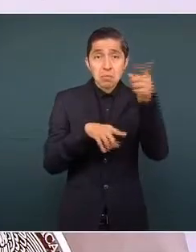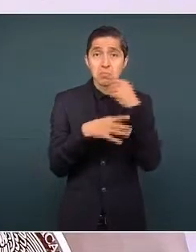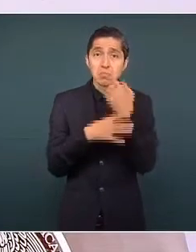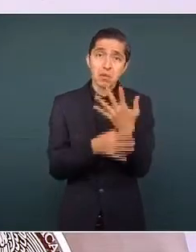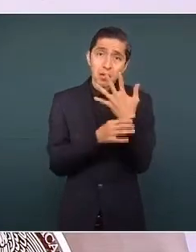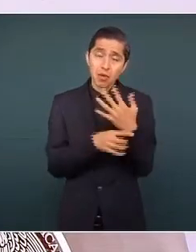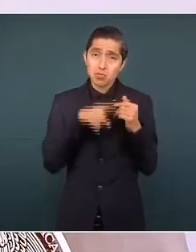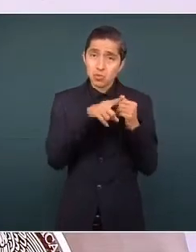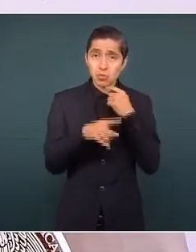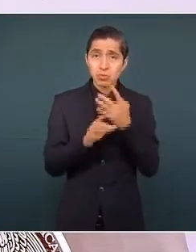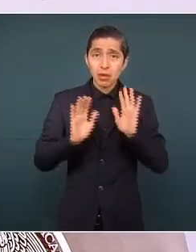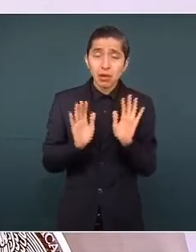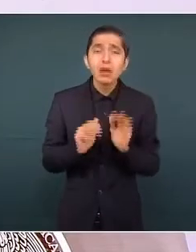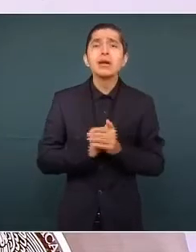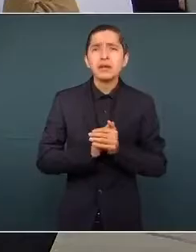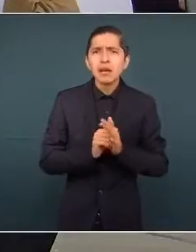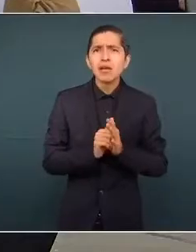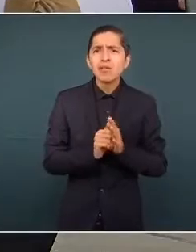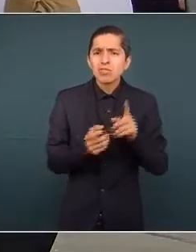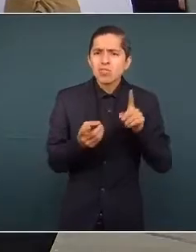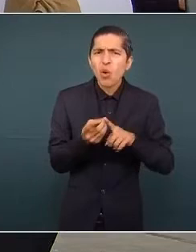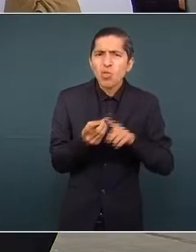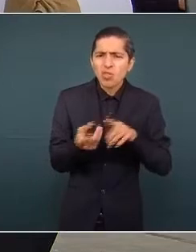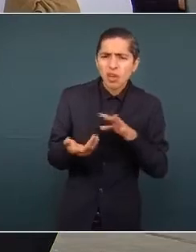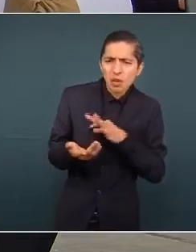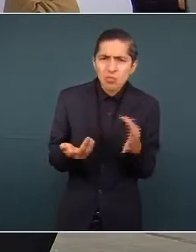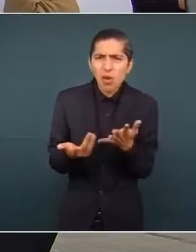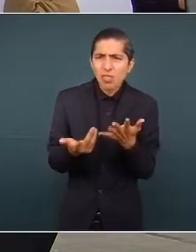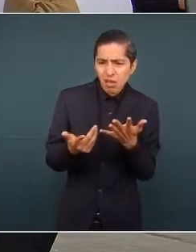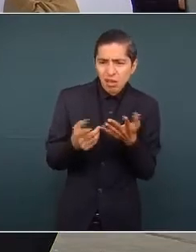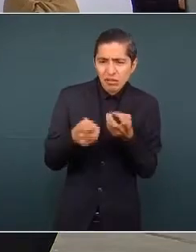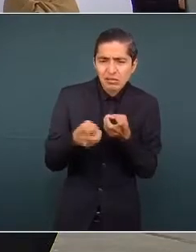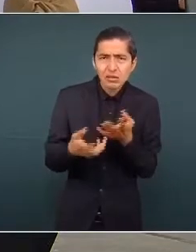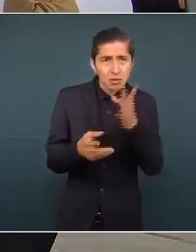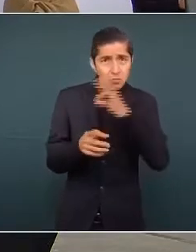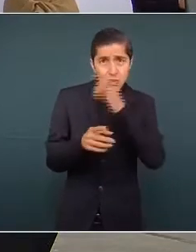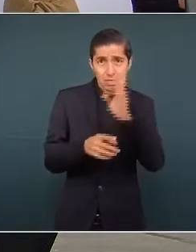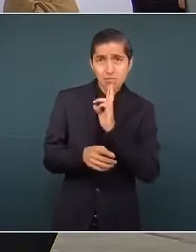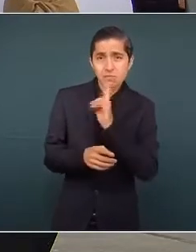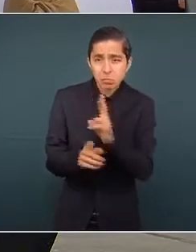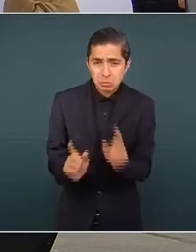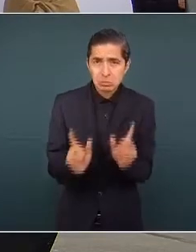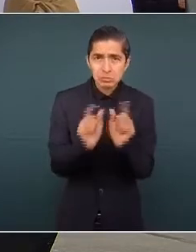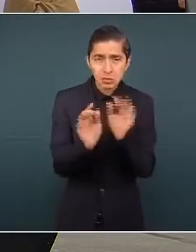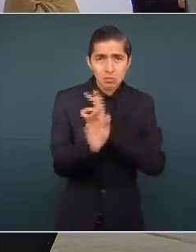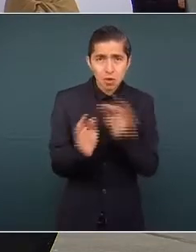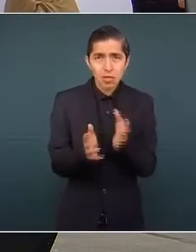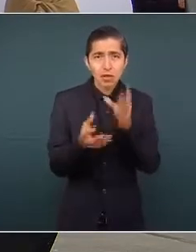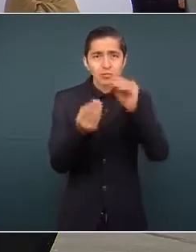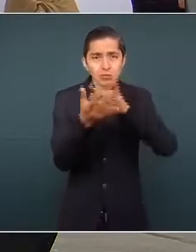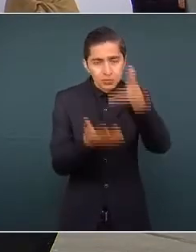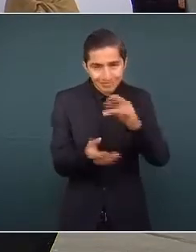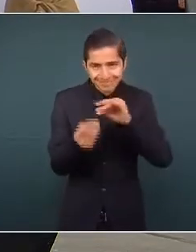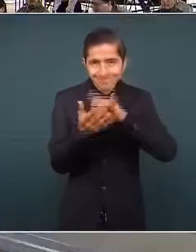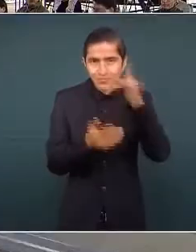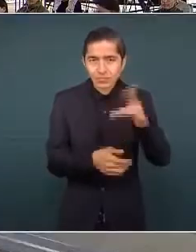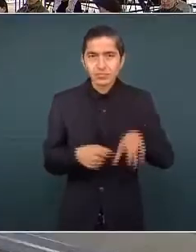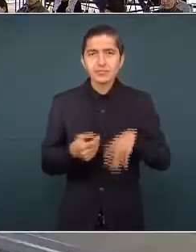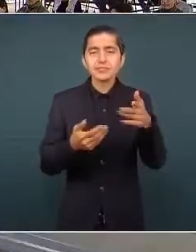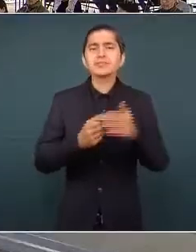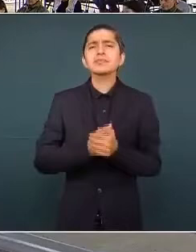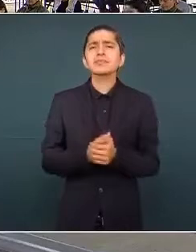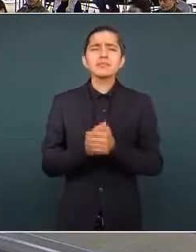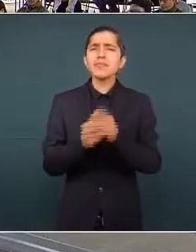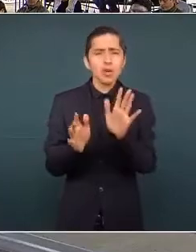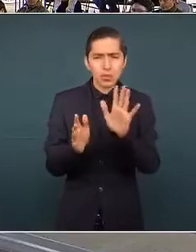así? ¿De dónde podría salir esto? ¿Usted podría responder algo al respecto concretamente? Gracias, le agradezco la respuesta. Hombre,